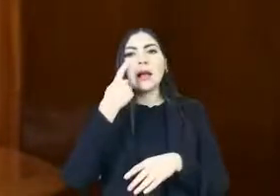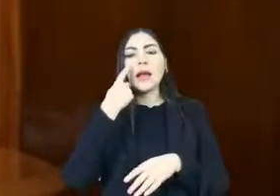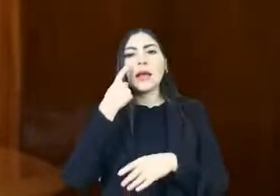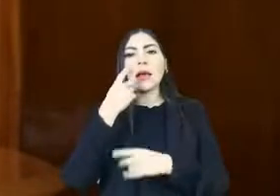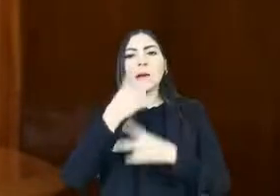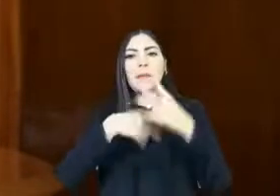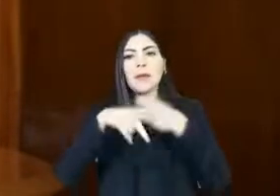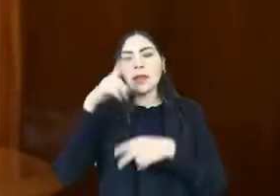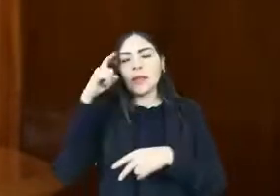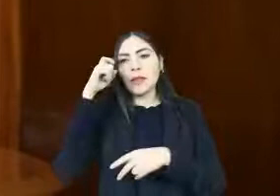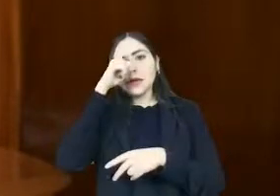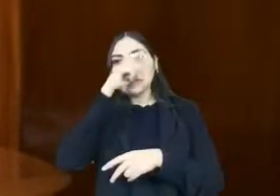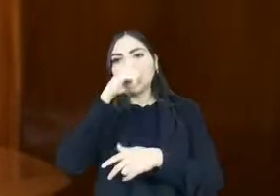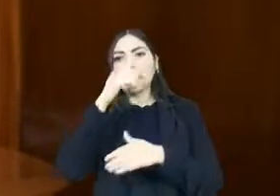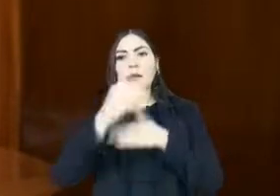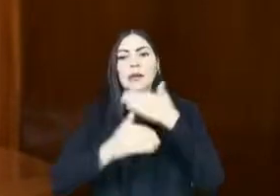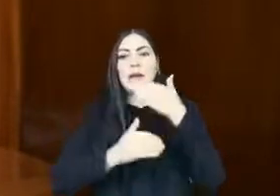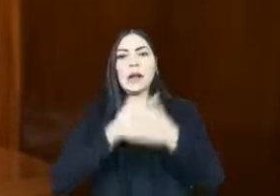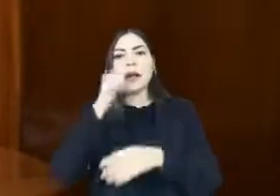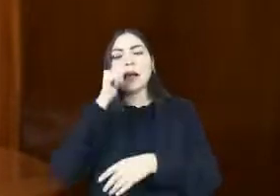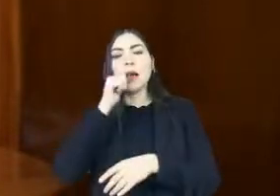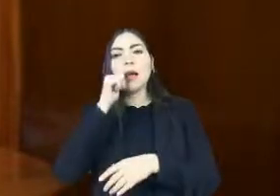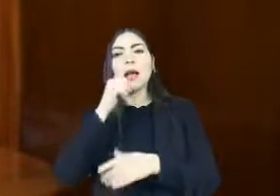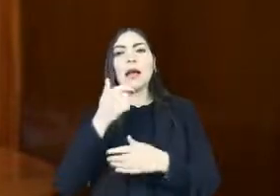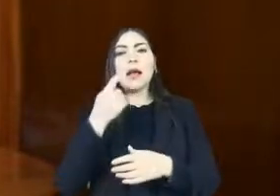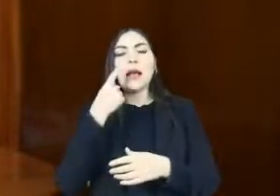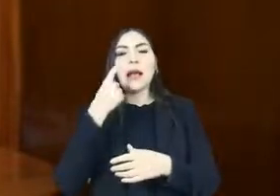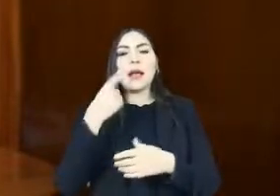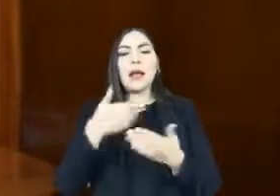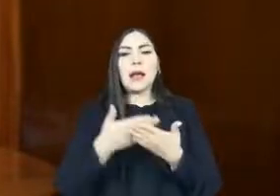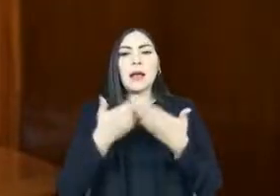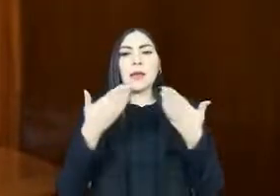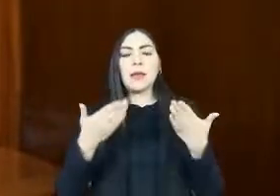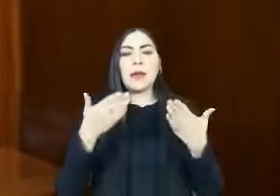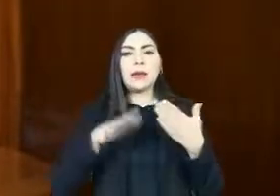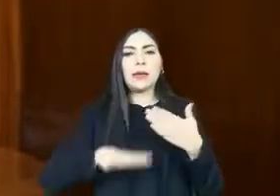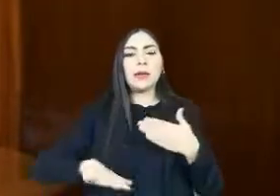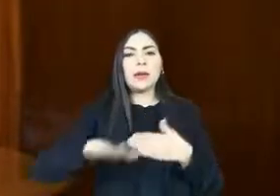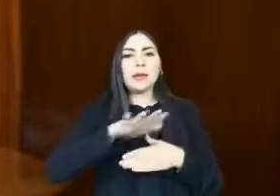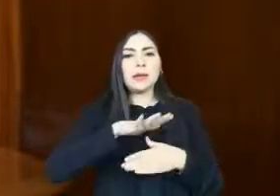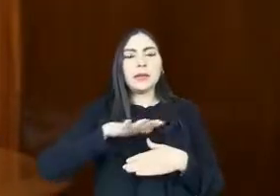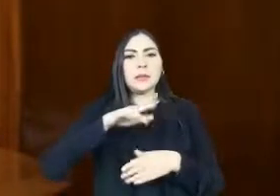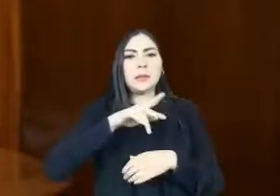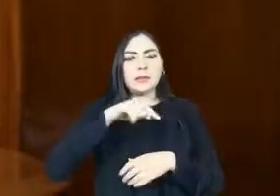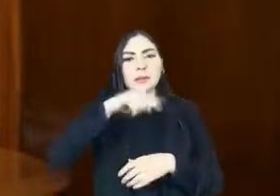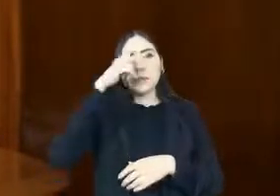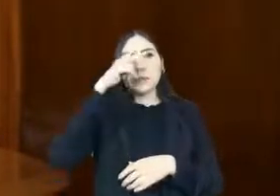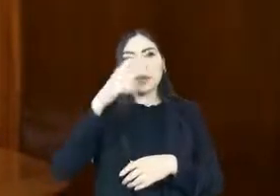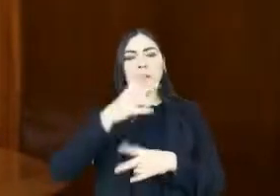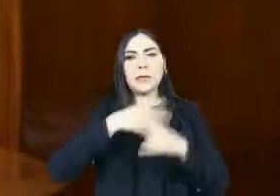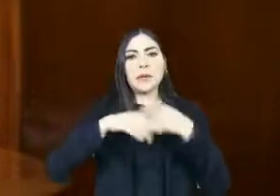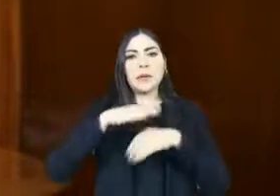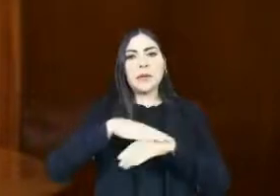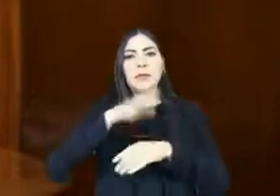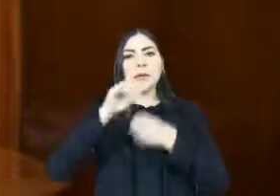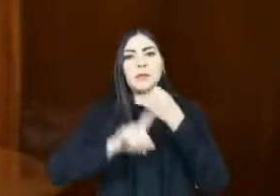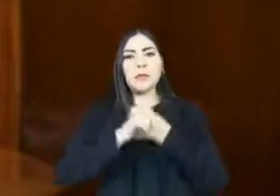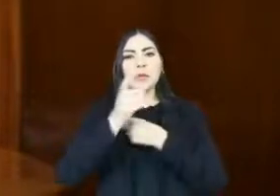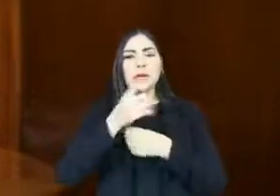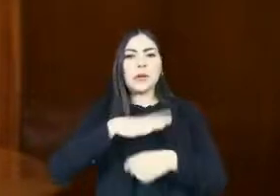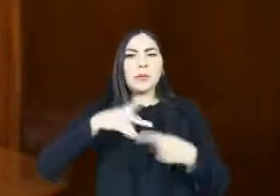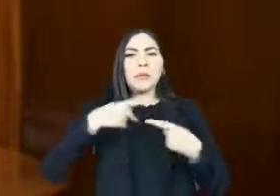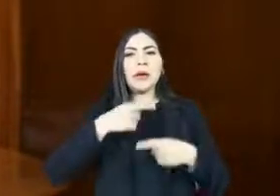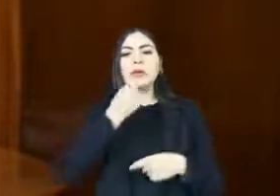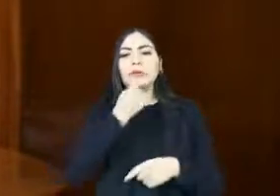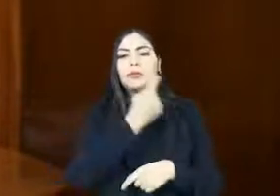desenvuelve más el sector social en nuestro país de las niñas niños y adolescentes que se convierten en